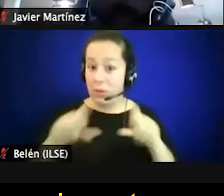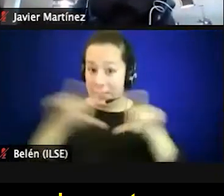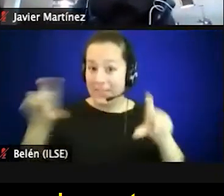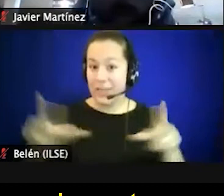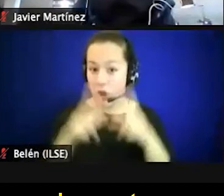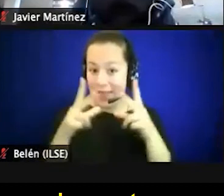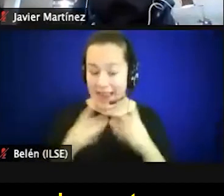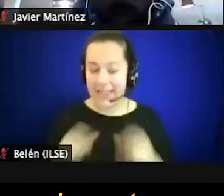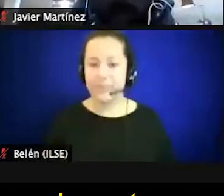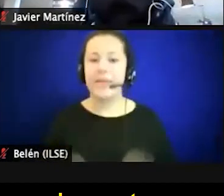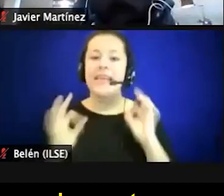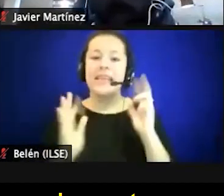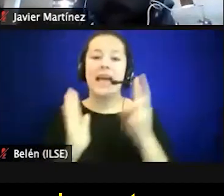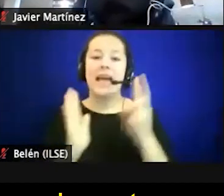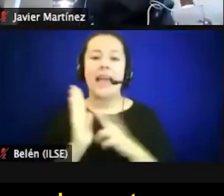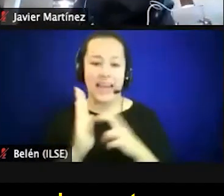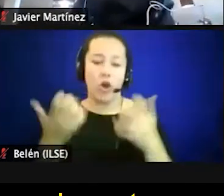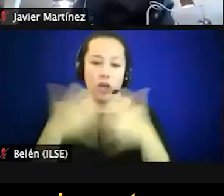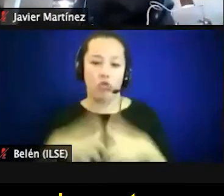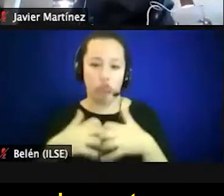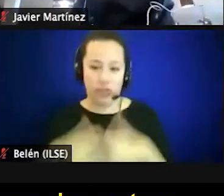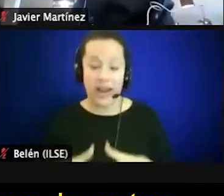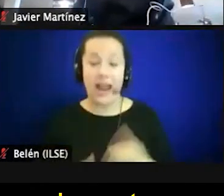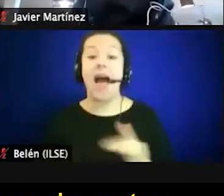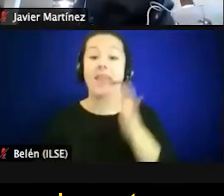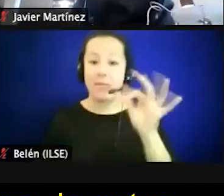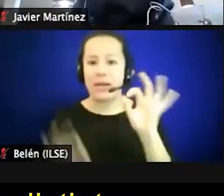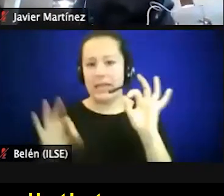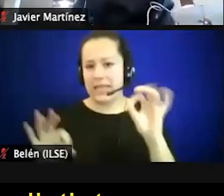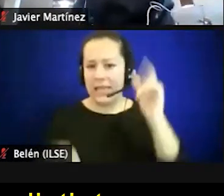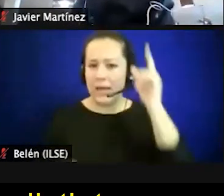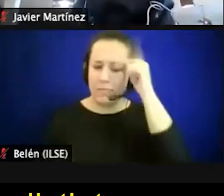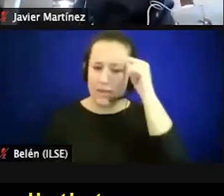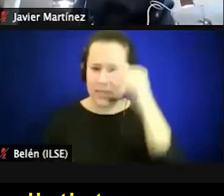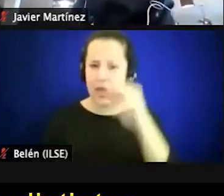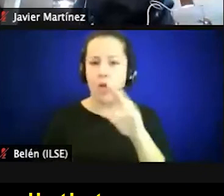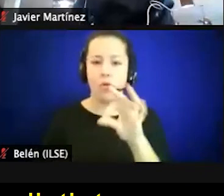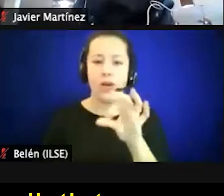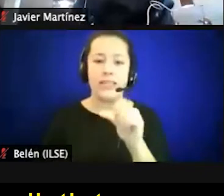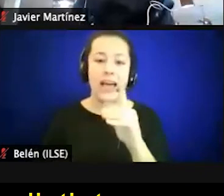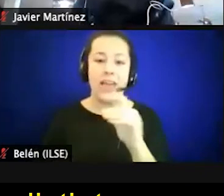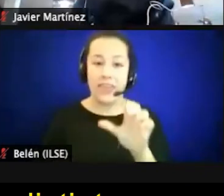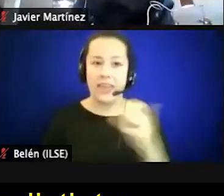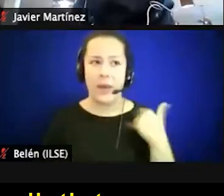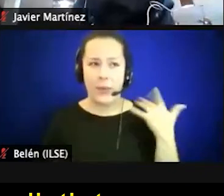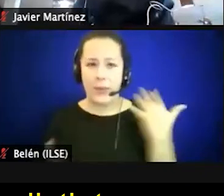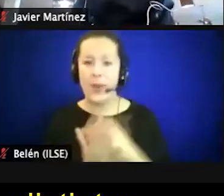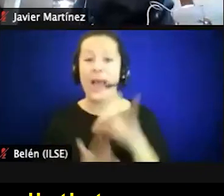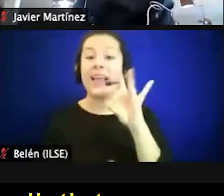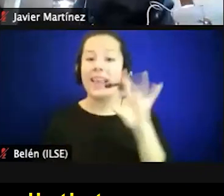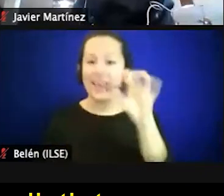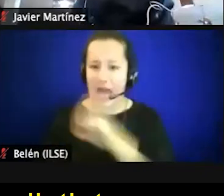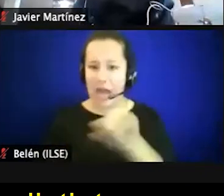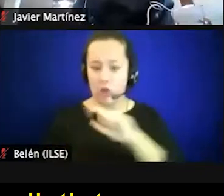Es ingeniero industrial y además máster por ESADE. Cuenta con más de 15 años en puestos directivos en